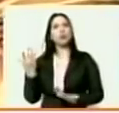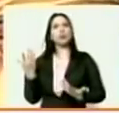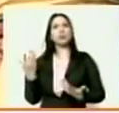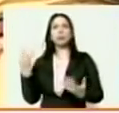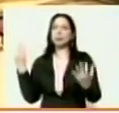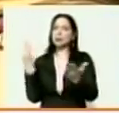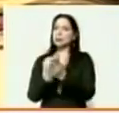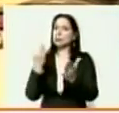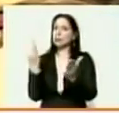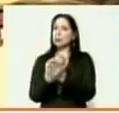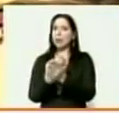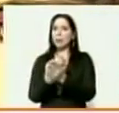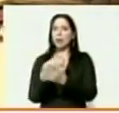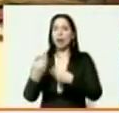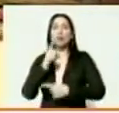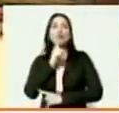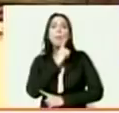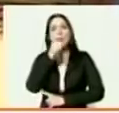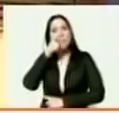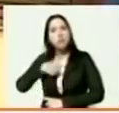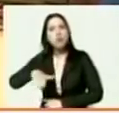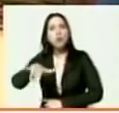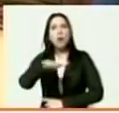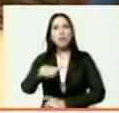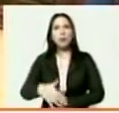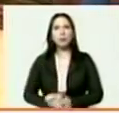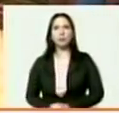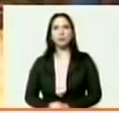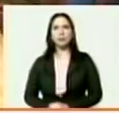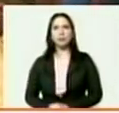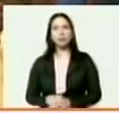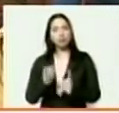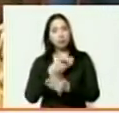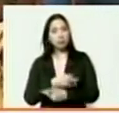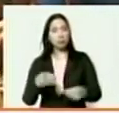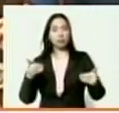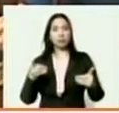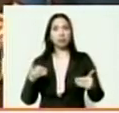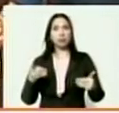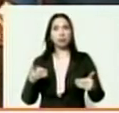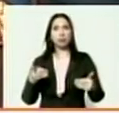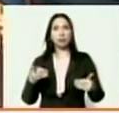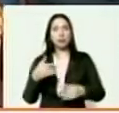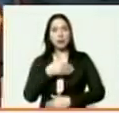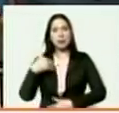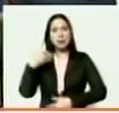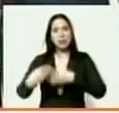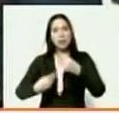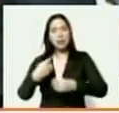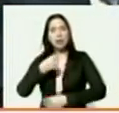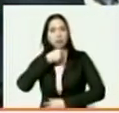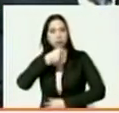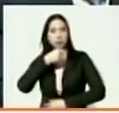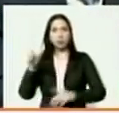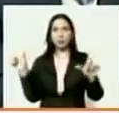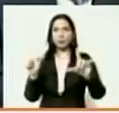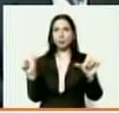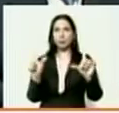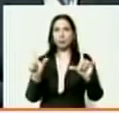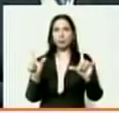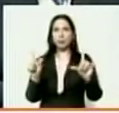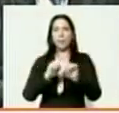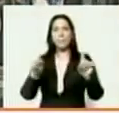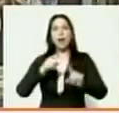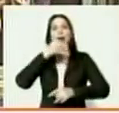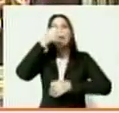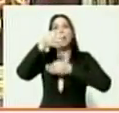siempre llevamos. Así que en nombre de ese pueblo y de esa dignidad quise hacer esta rueda de prensa para